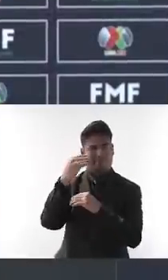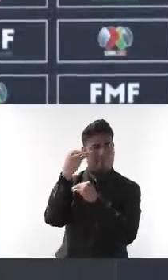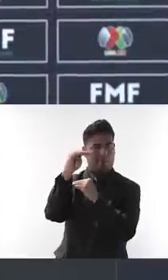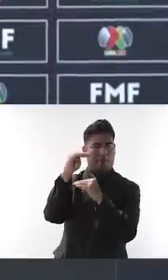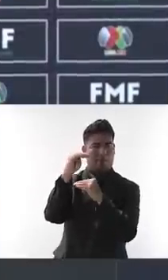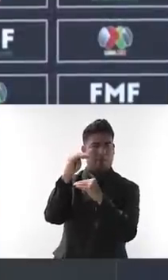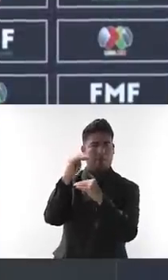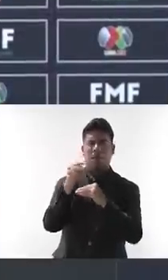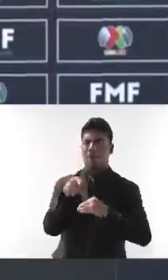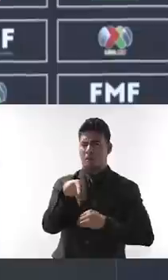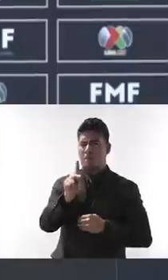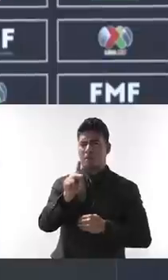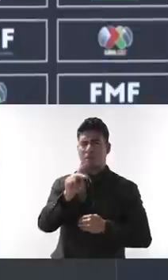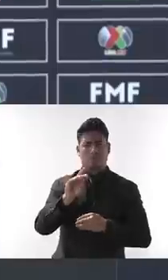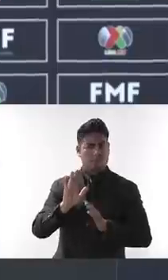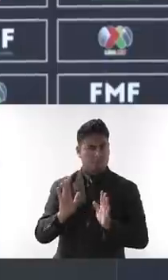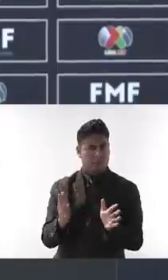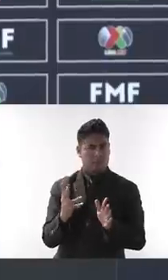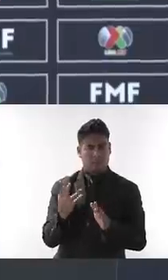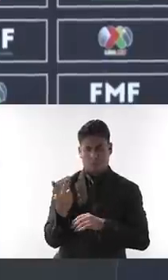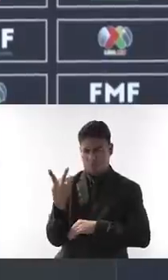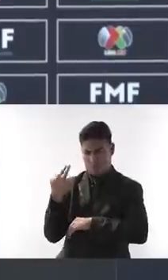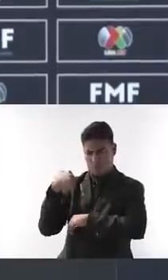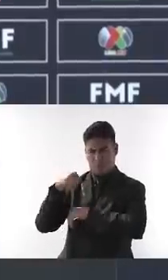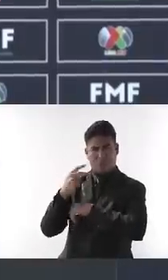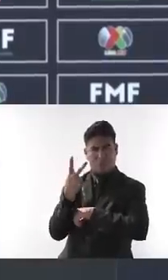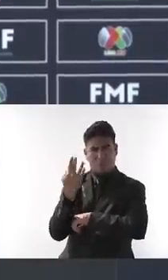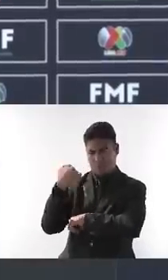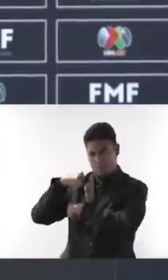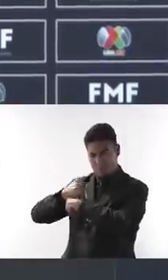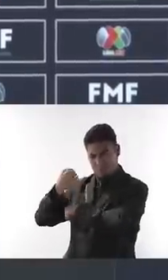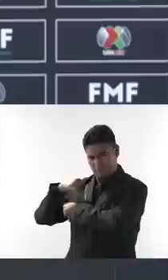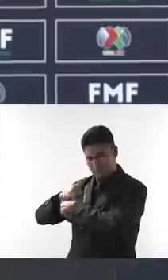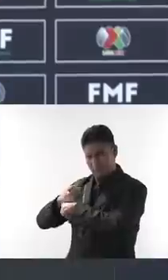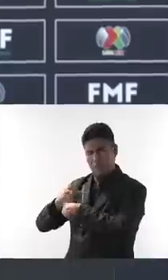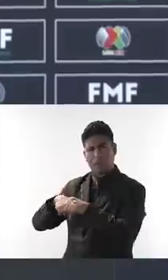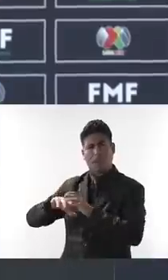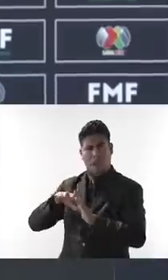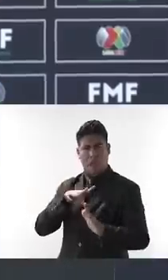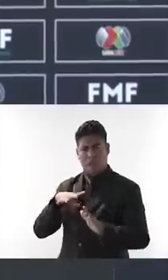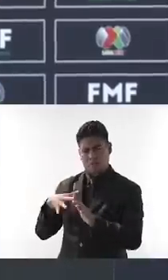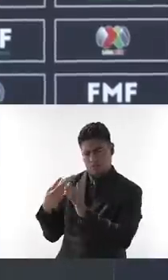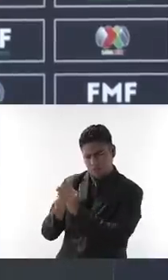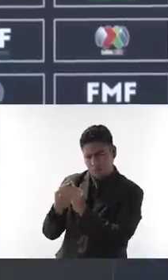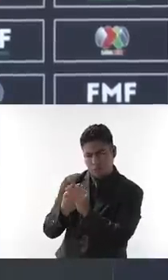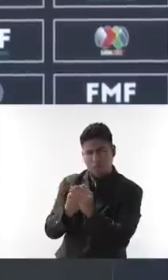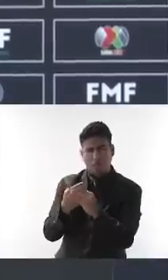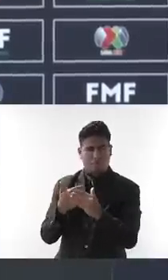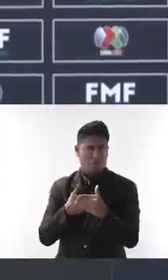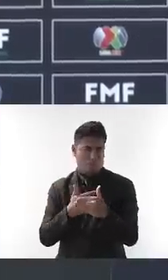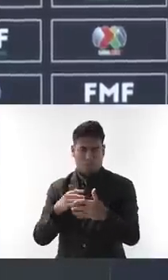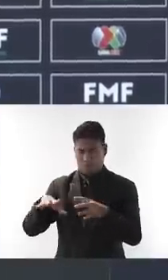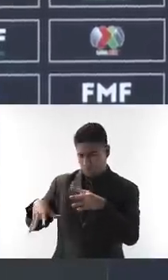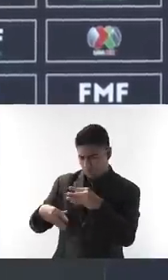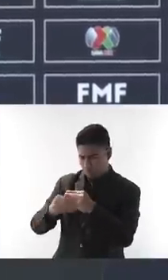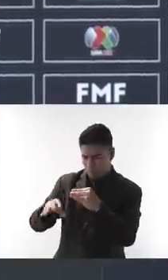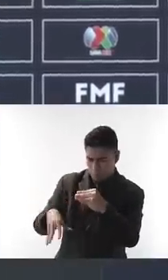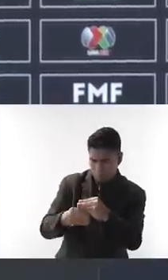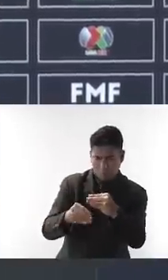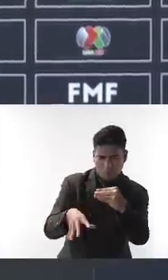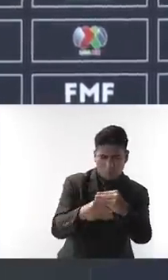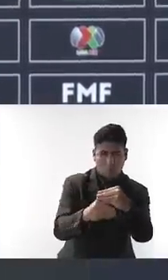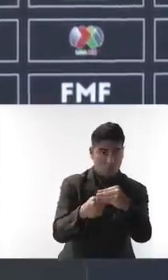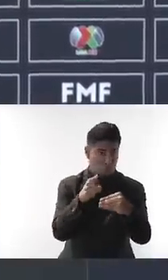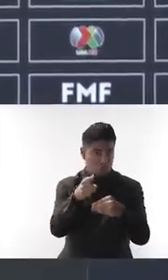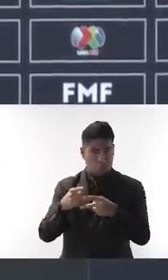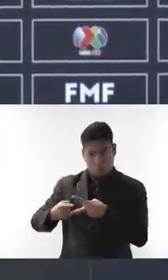estas últimas dos semanas un taller, porque son 6 módulos. Si sumas los requisitos de los módulos, estás hablando